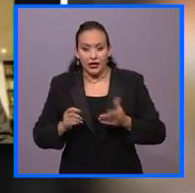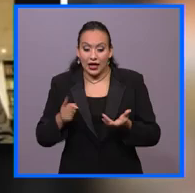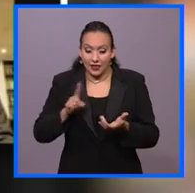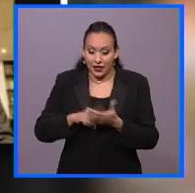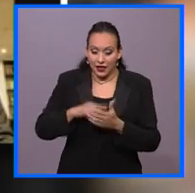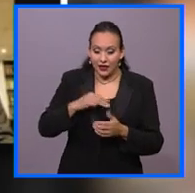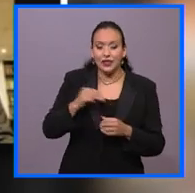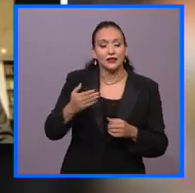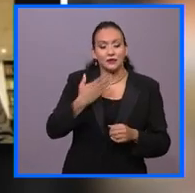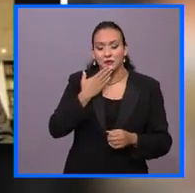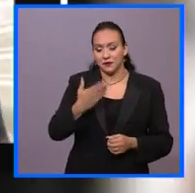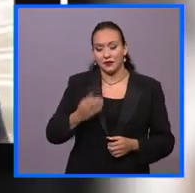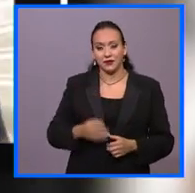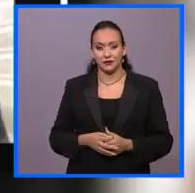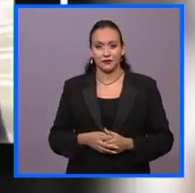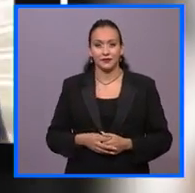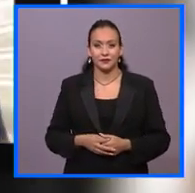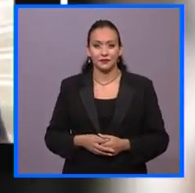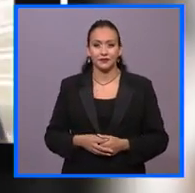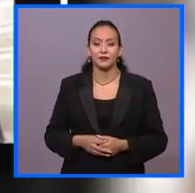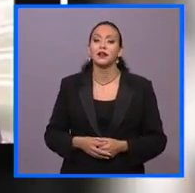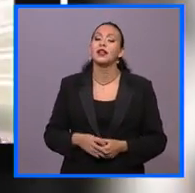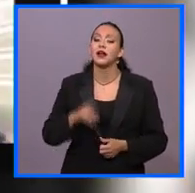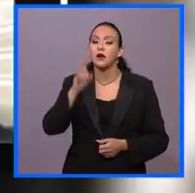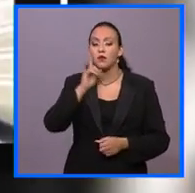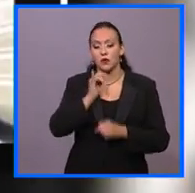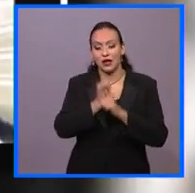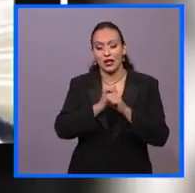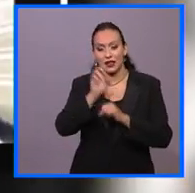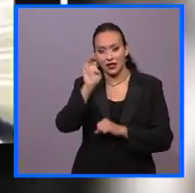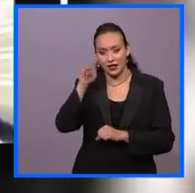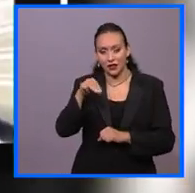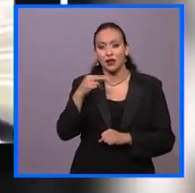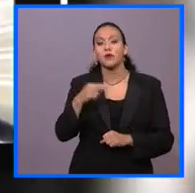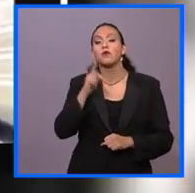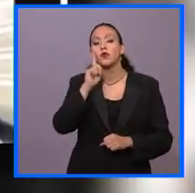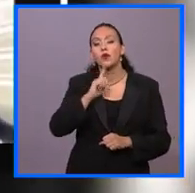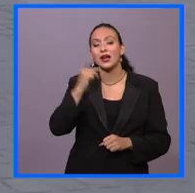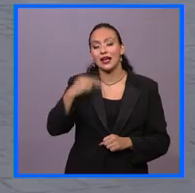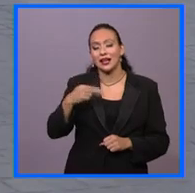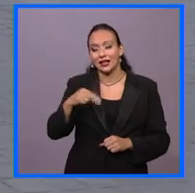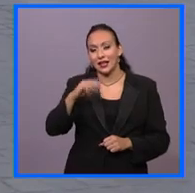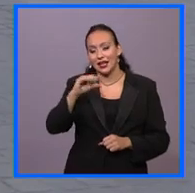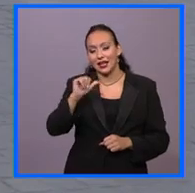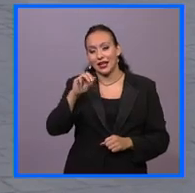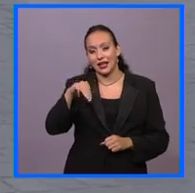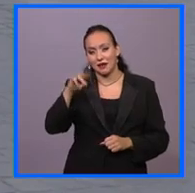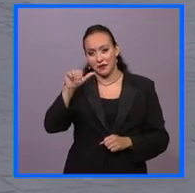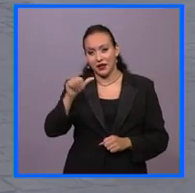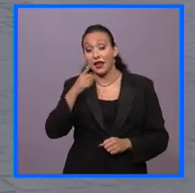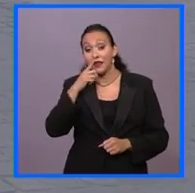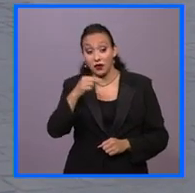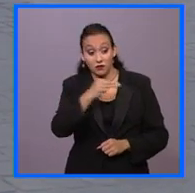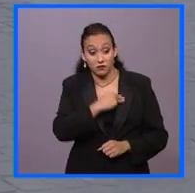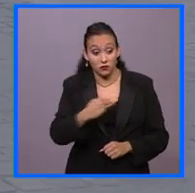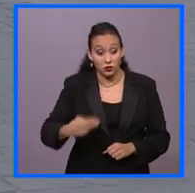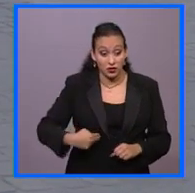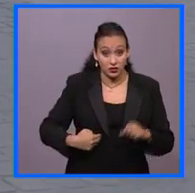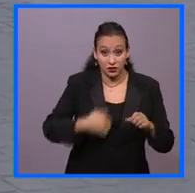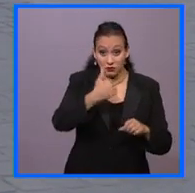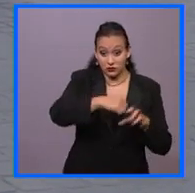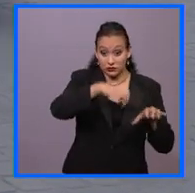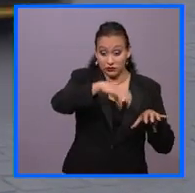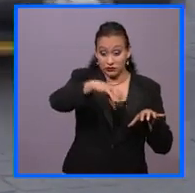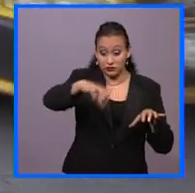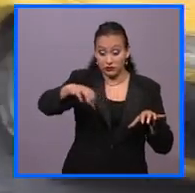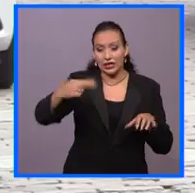muy plausible. La investigadora de la UNAM, Carmina Jasso, aseguró que los municipios requieren mayor